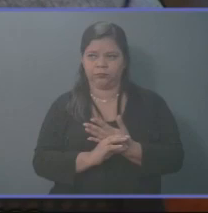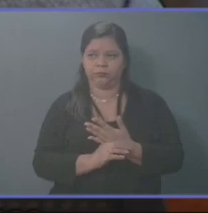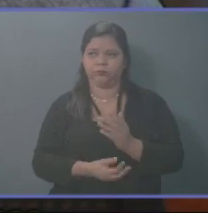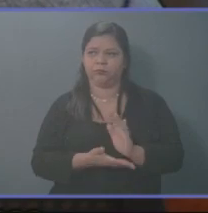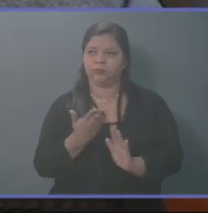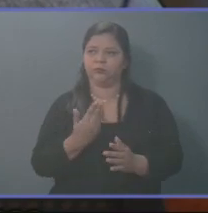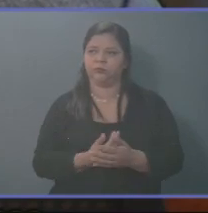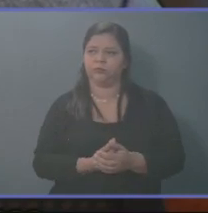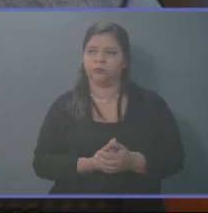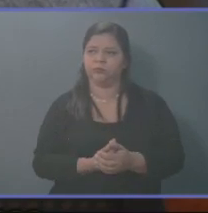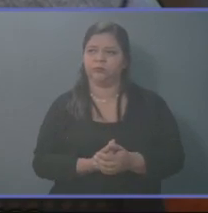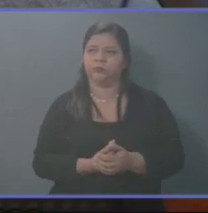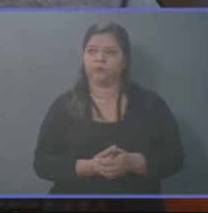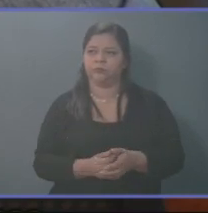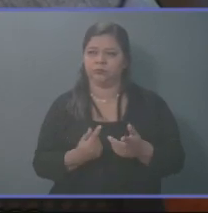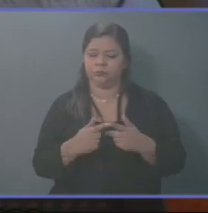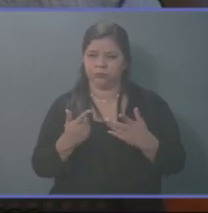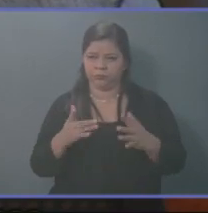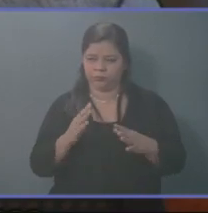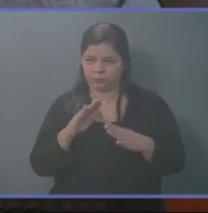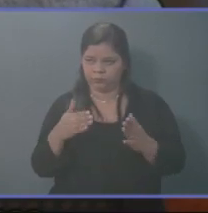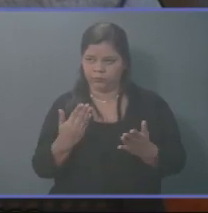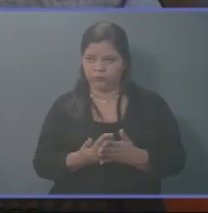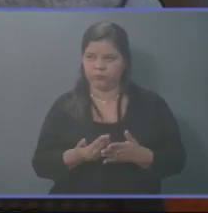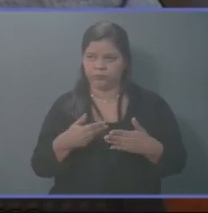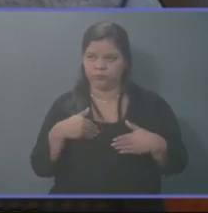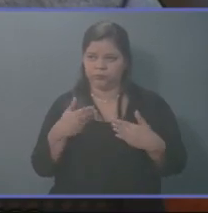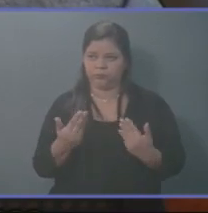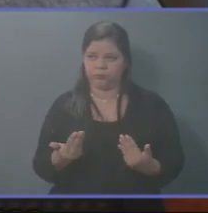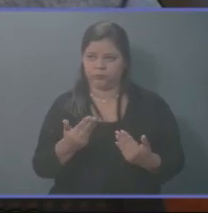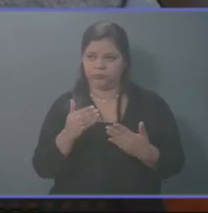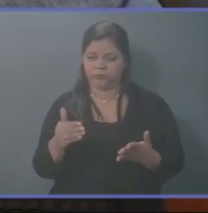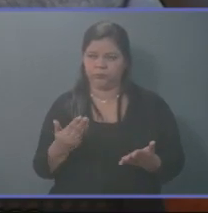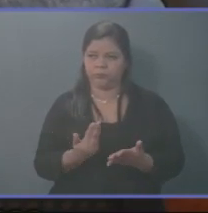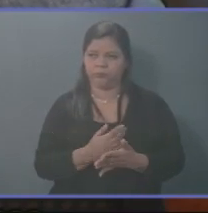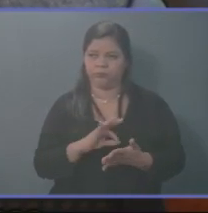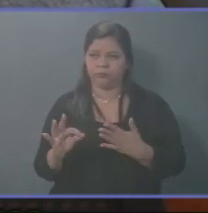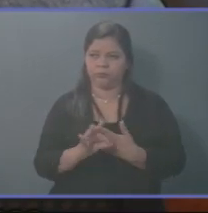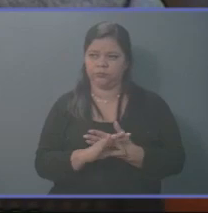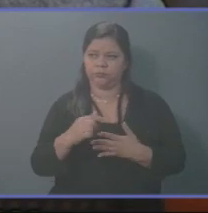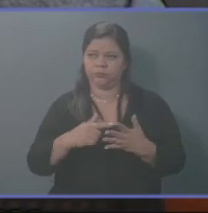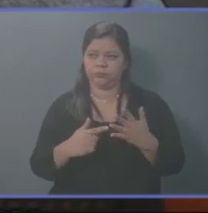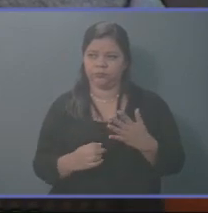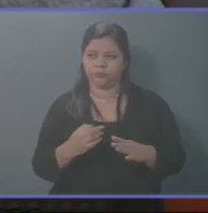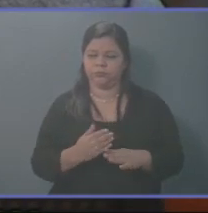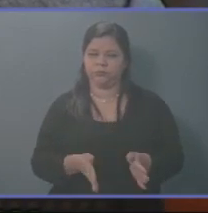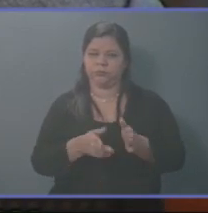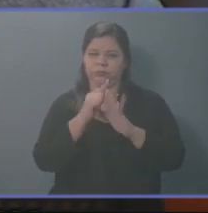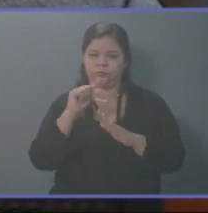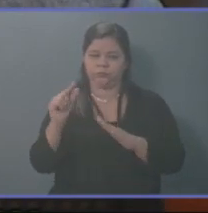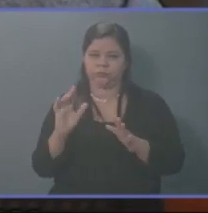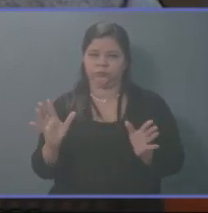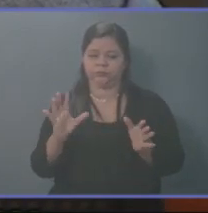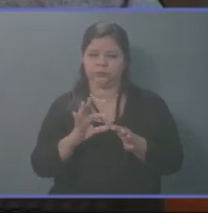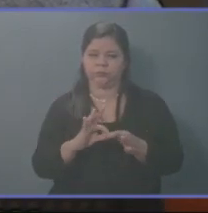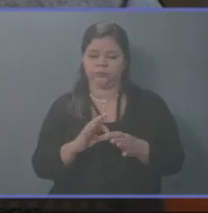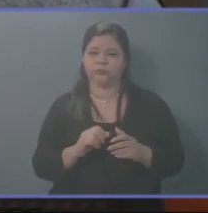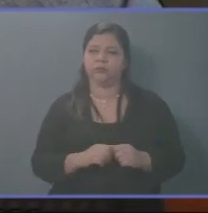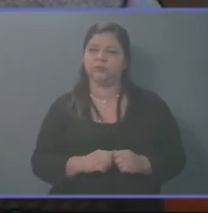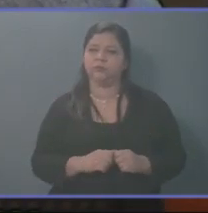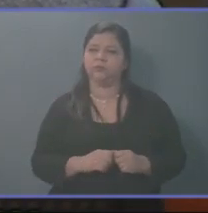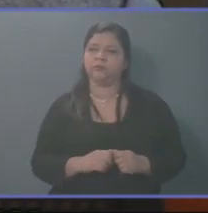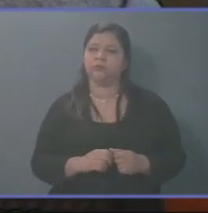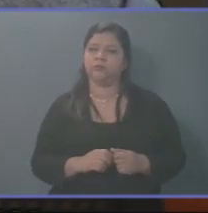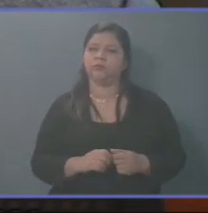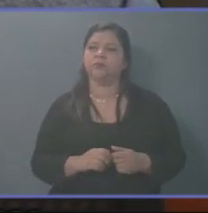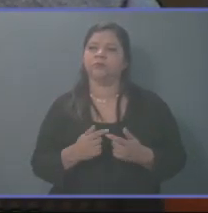las relaciones interinstitucionales, otorgamiento de créditos a instituciones intermediarias previamente calificadas